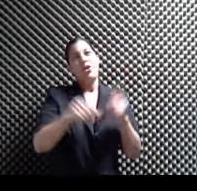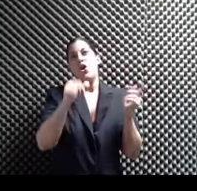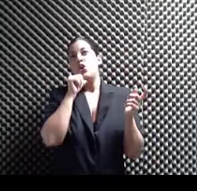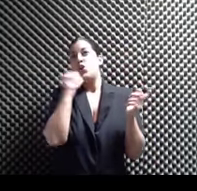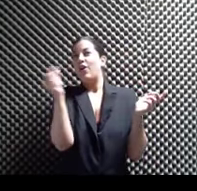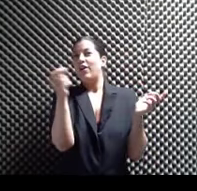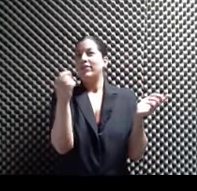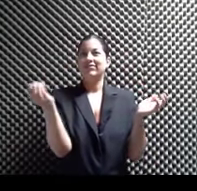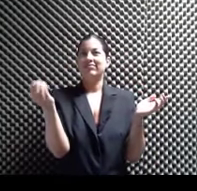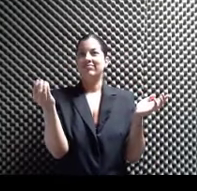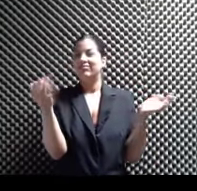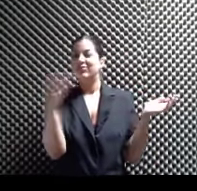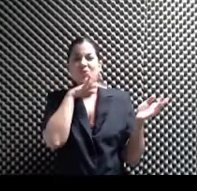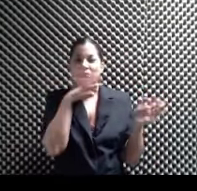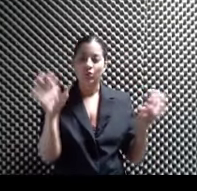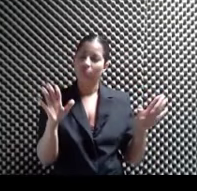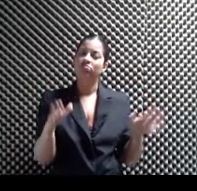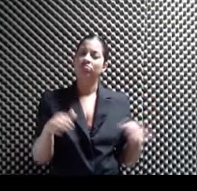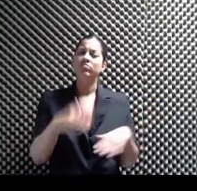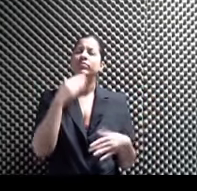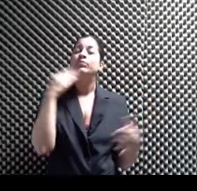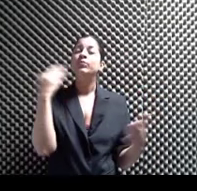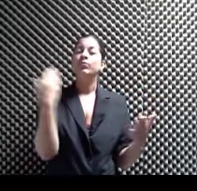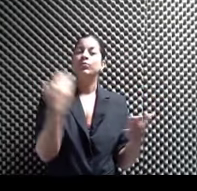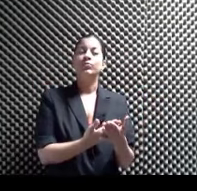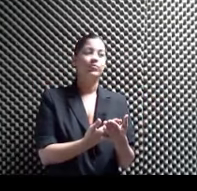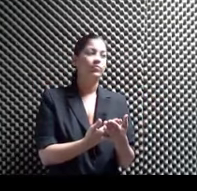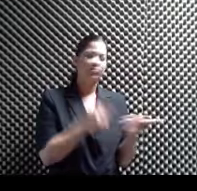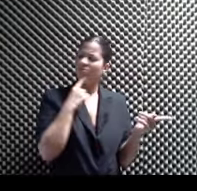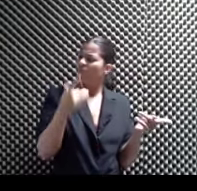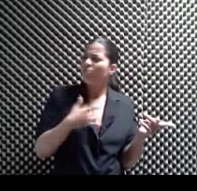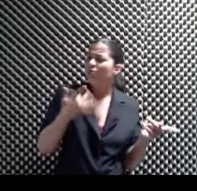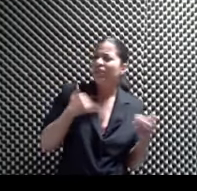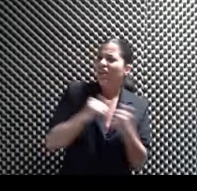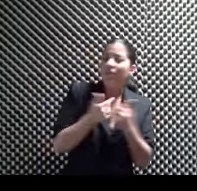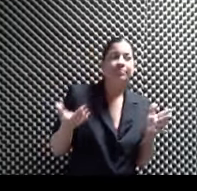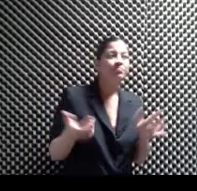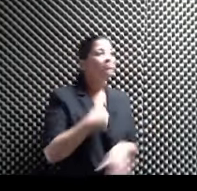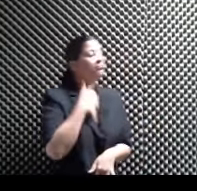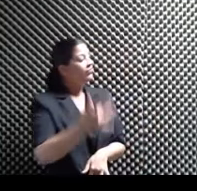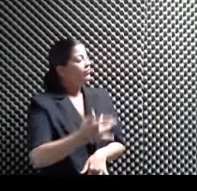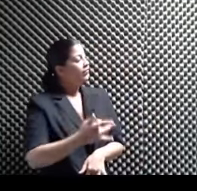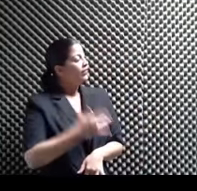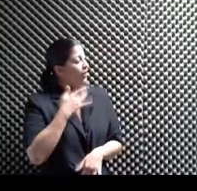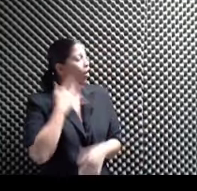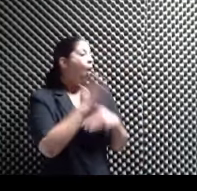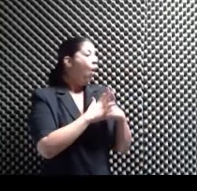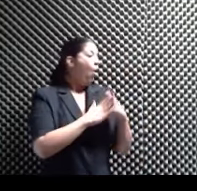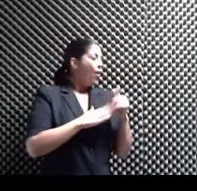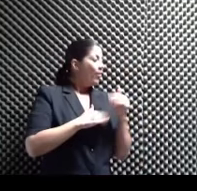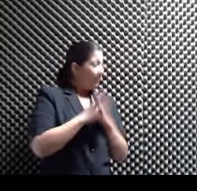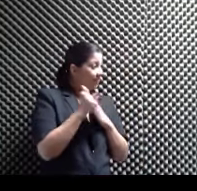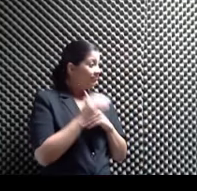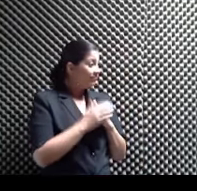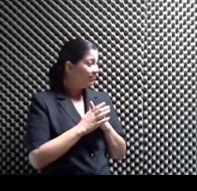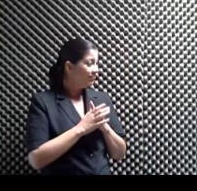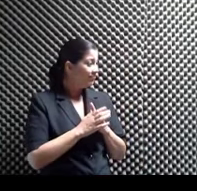el estilo Tiene buen gusto Ok ¿Pero cómo te has sentido tú? Pues me he sentido Muy cómodo Muy cómodo Porque ya